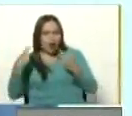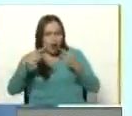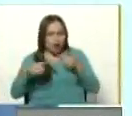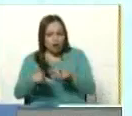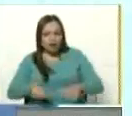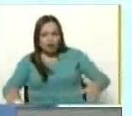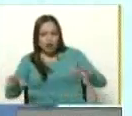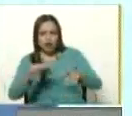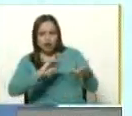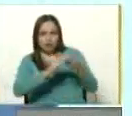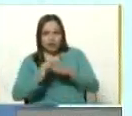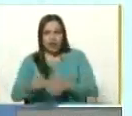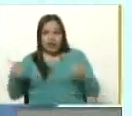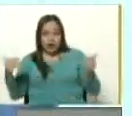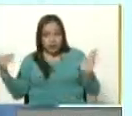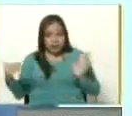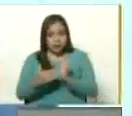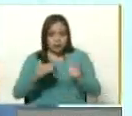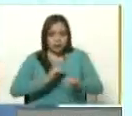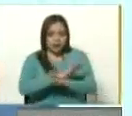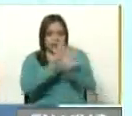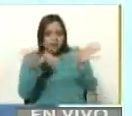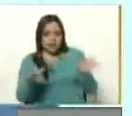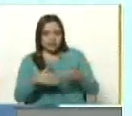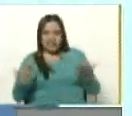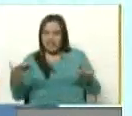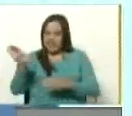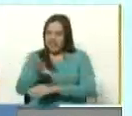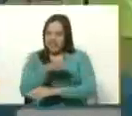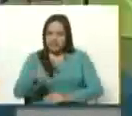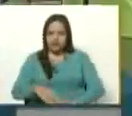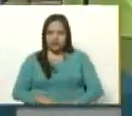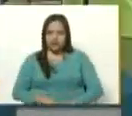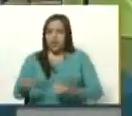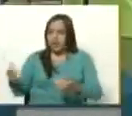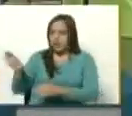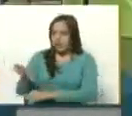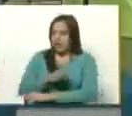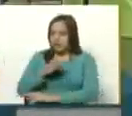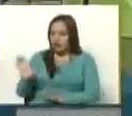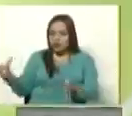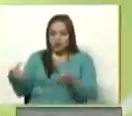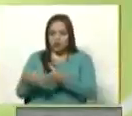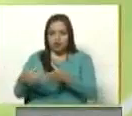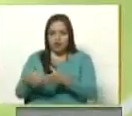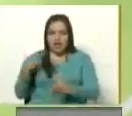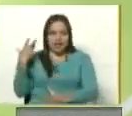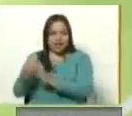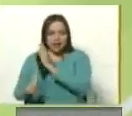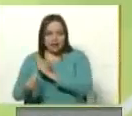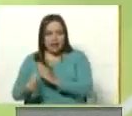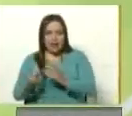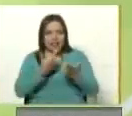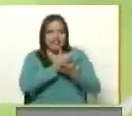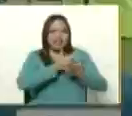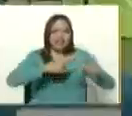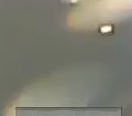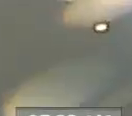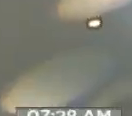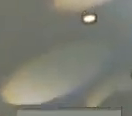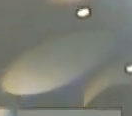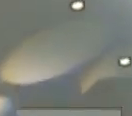las comunidades. Vamos a hacer el corte a esta hora de la mañana. ¿Con qué tema nos vamos a corte? Vamos con el tema, interpretamos la agrupación Escape, Libertador. Ya